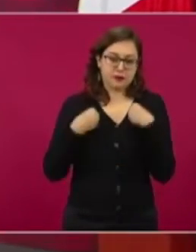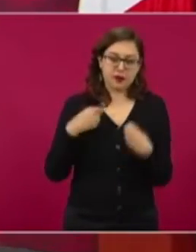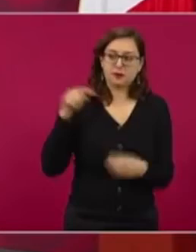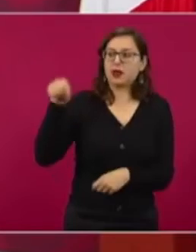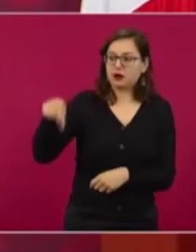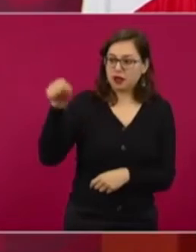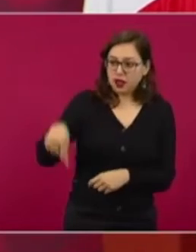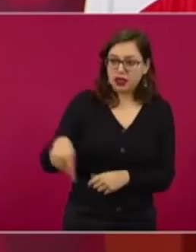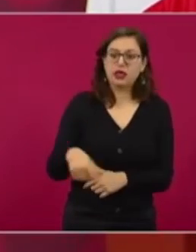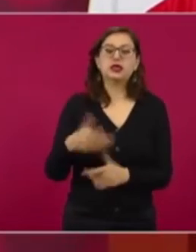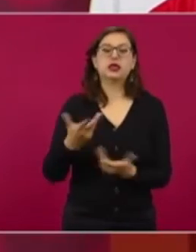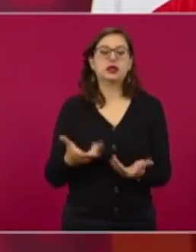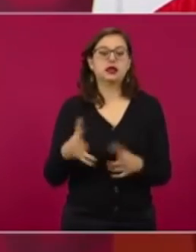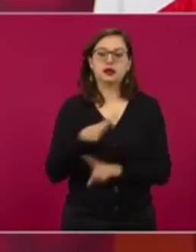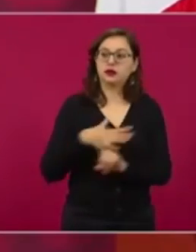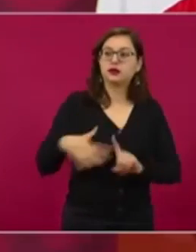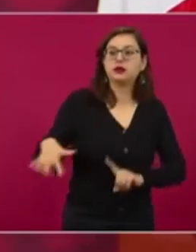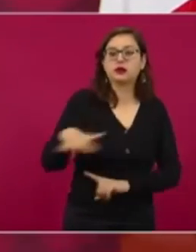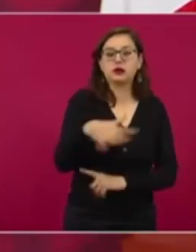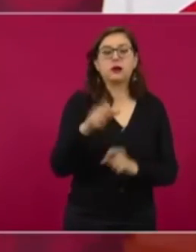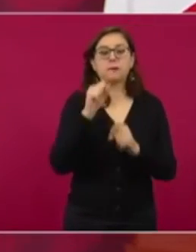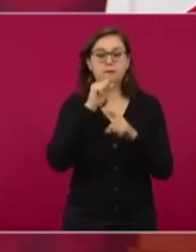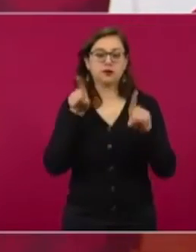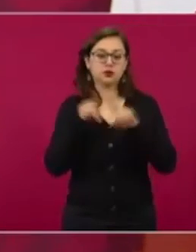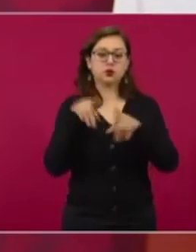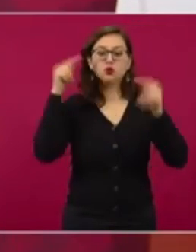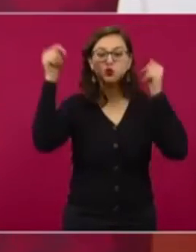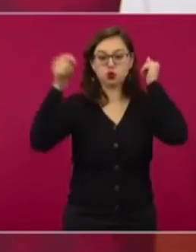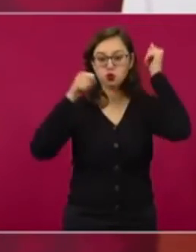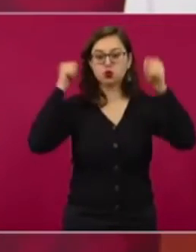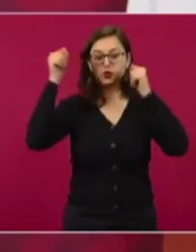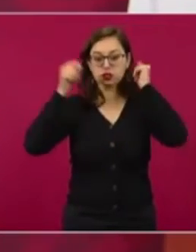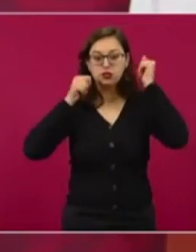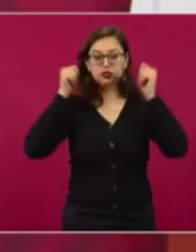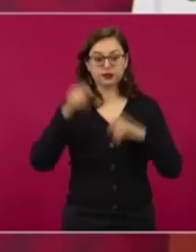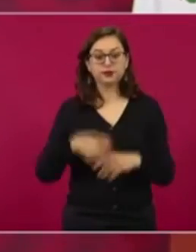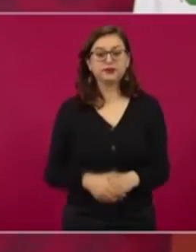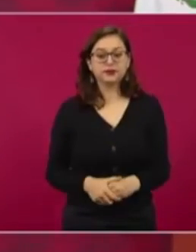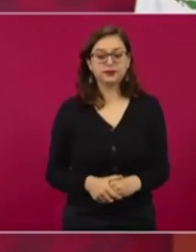en la región, y para turistas.